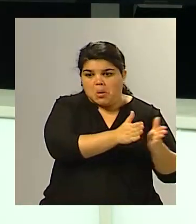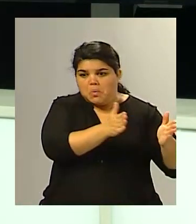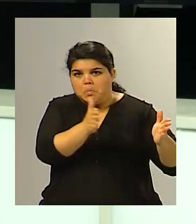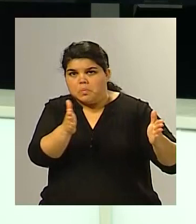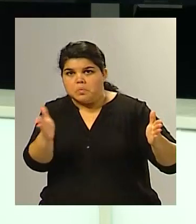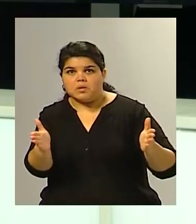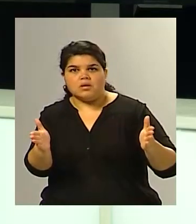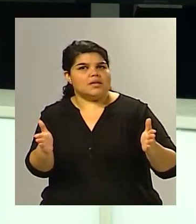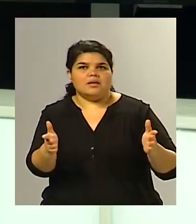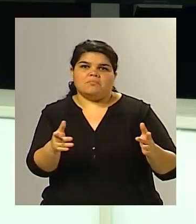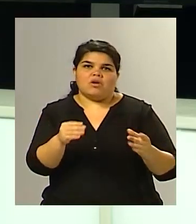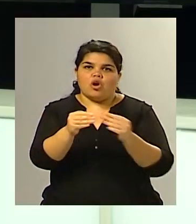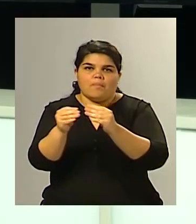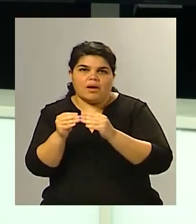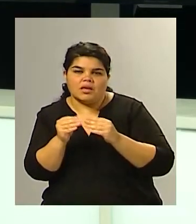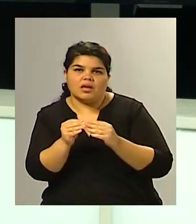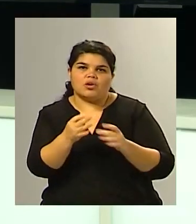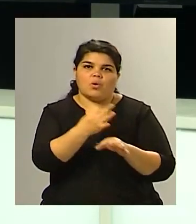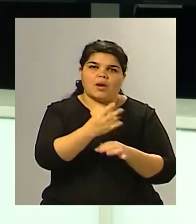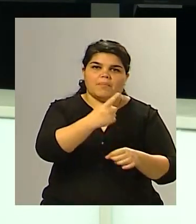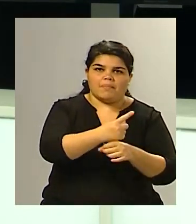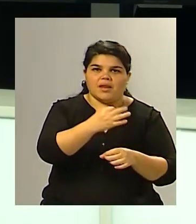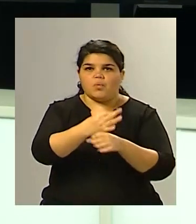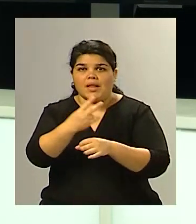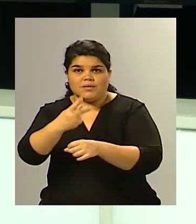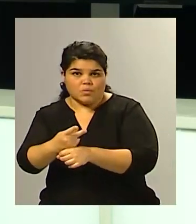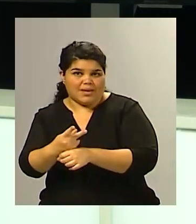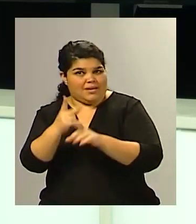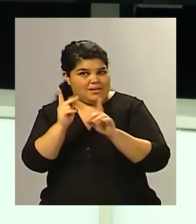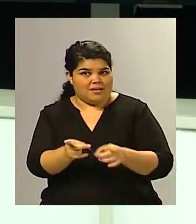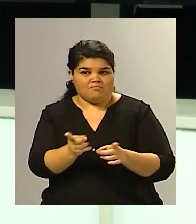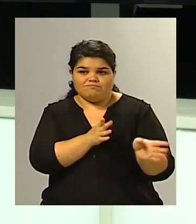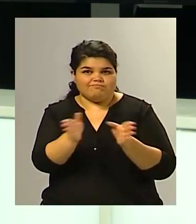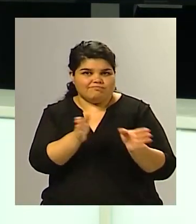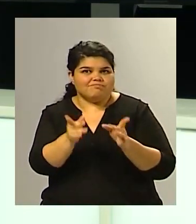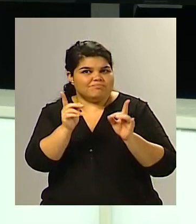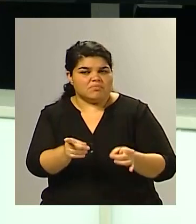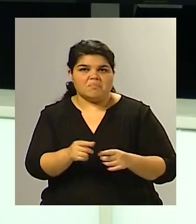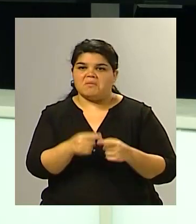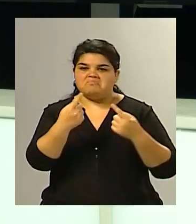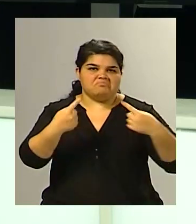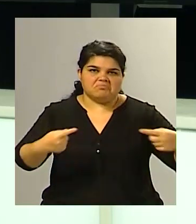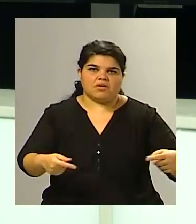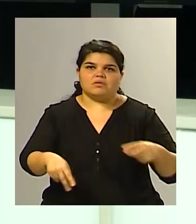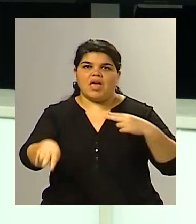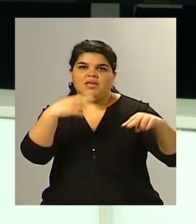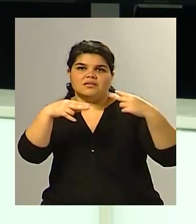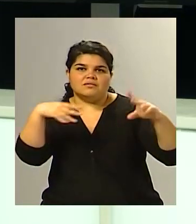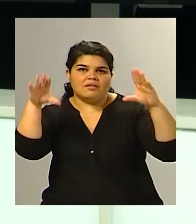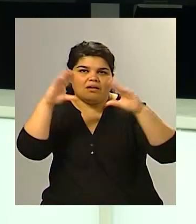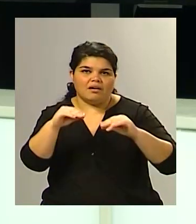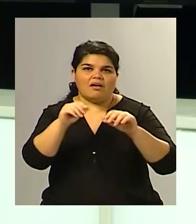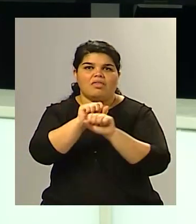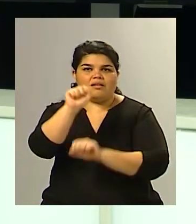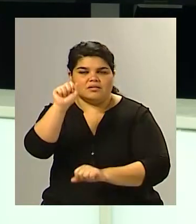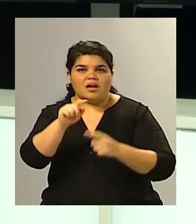compañeros y compañeras, ya sea de primaria y de secundaria. Hacen distintas actividades, que la cena de egresados y